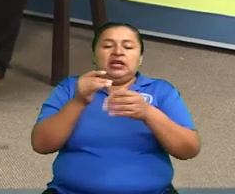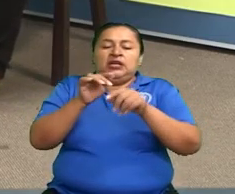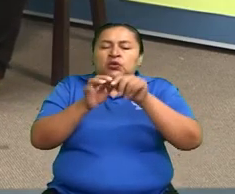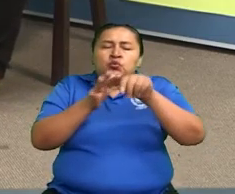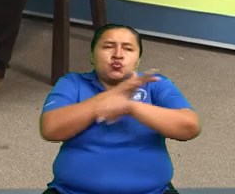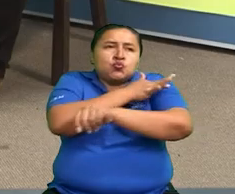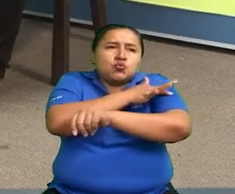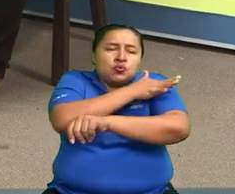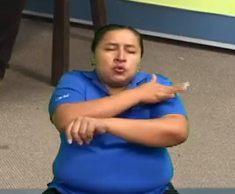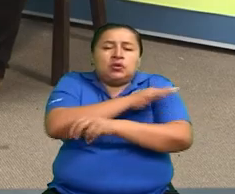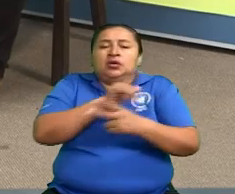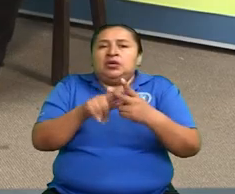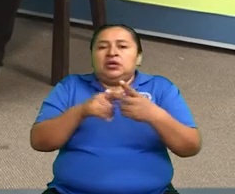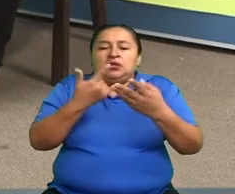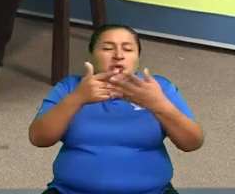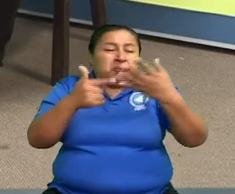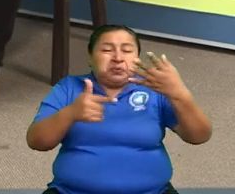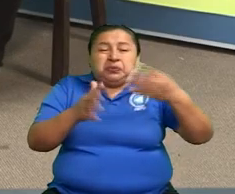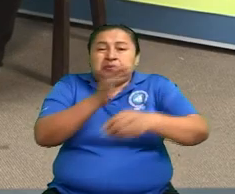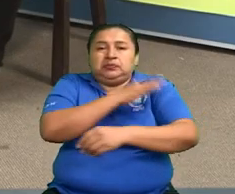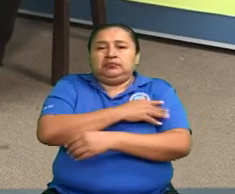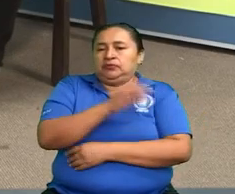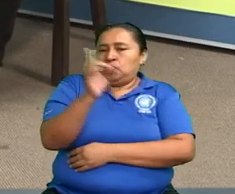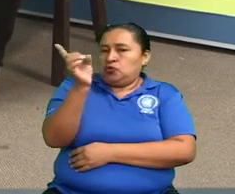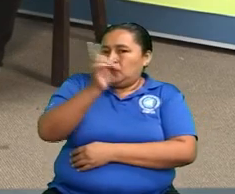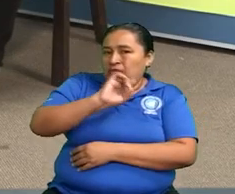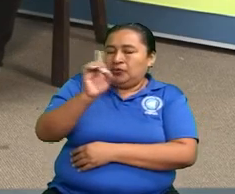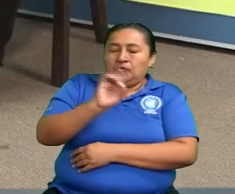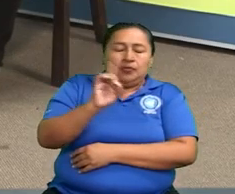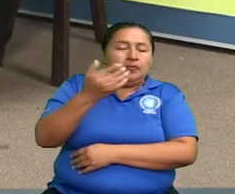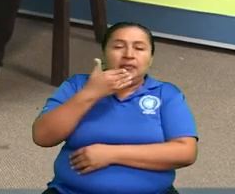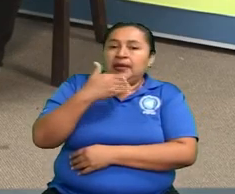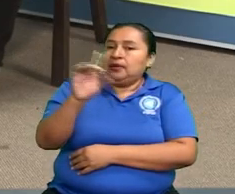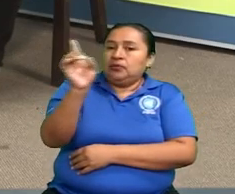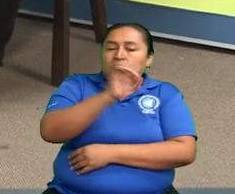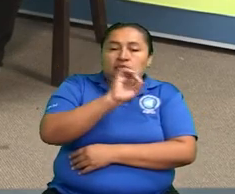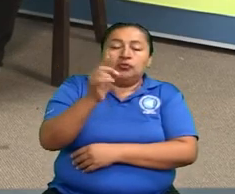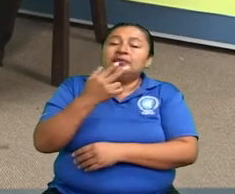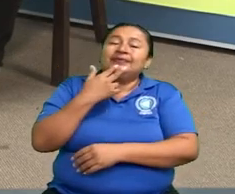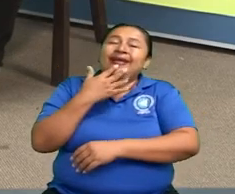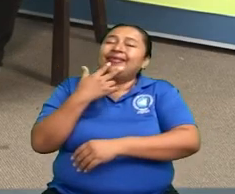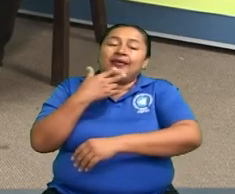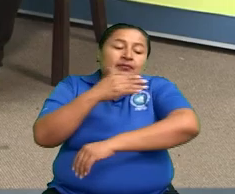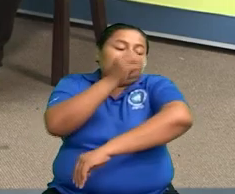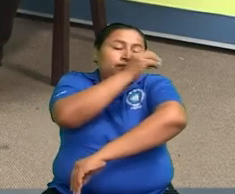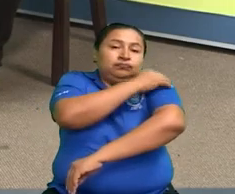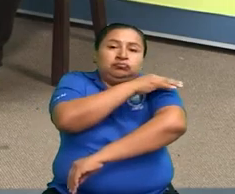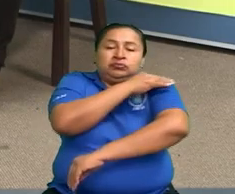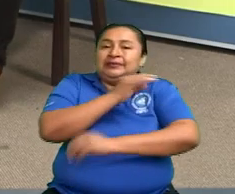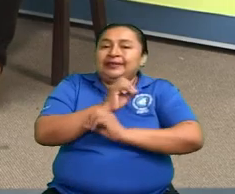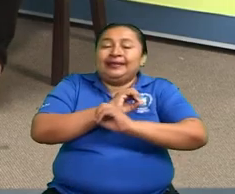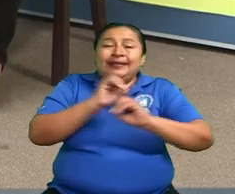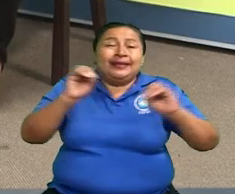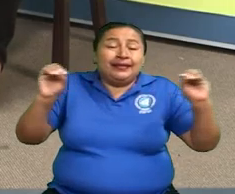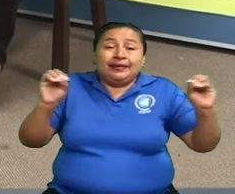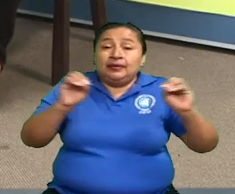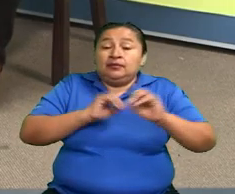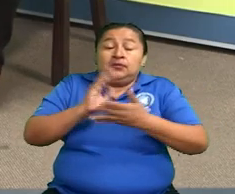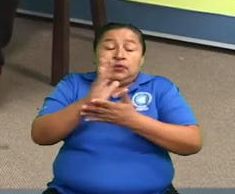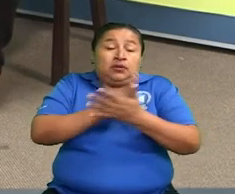diclofenac, le ponen pues cosas y no es conveniente. No se le aplica nada, igual pues es